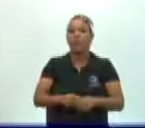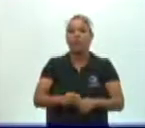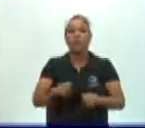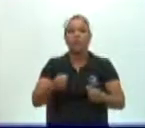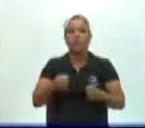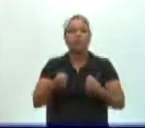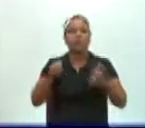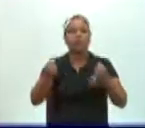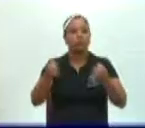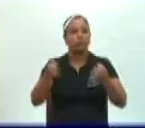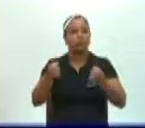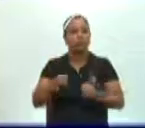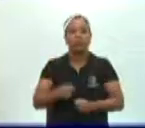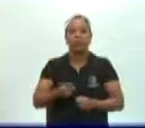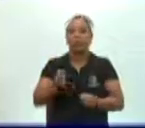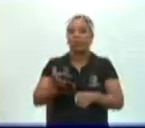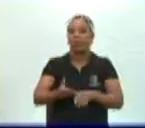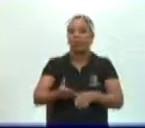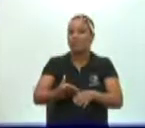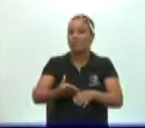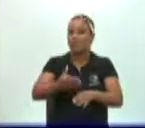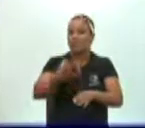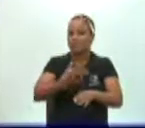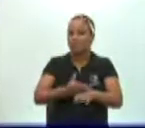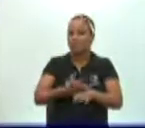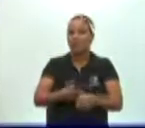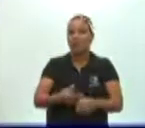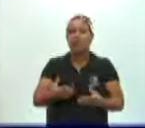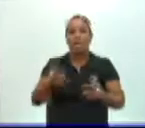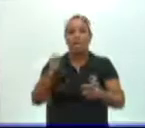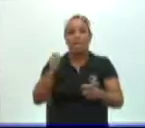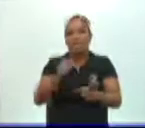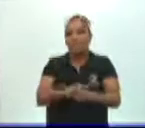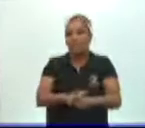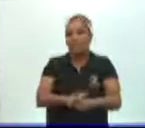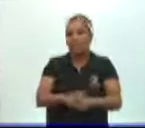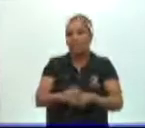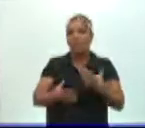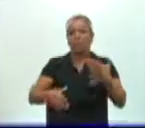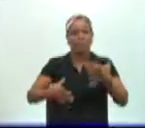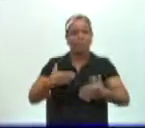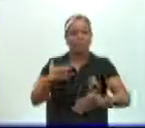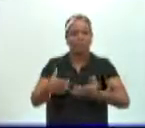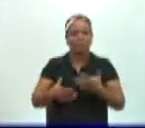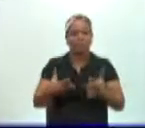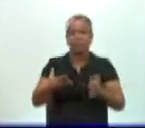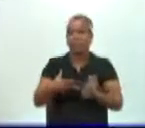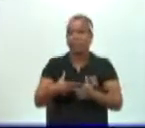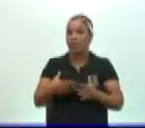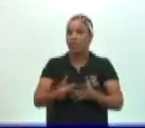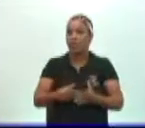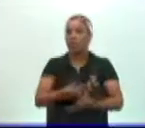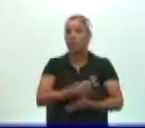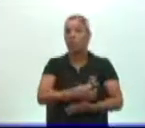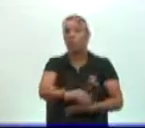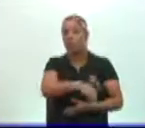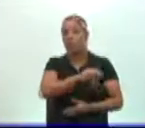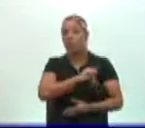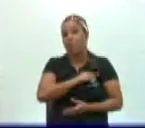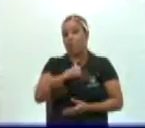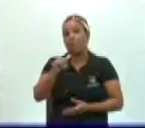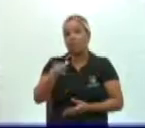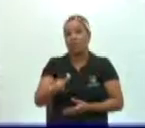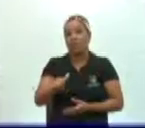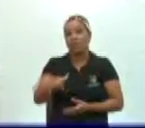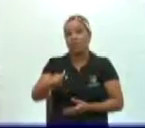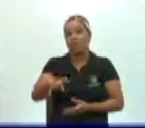las contradicciones que se van a dar entre la metrópoli y sus colonias. Y todo este proceso desencadenará finalmente